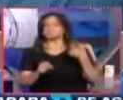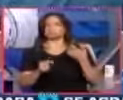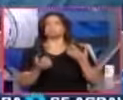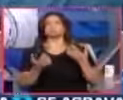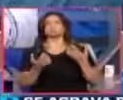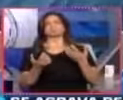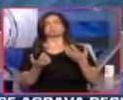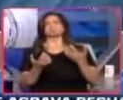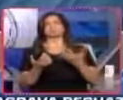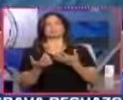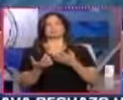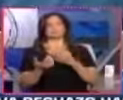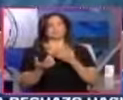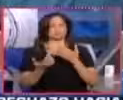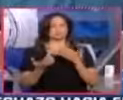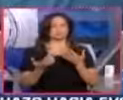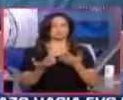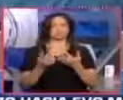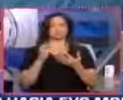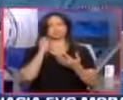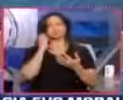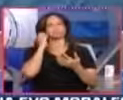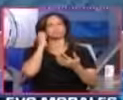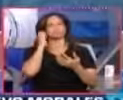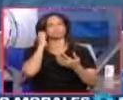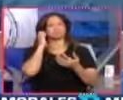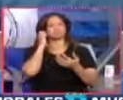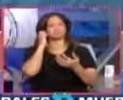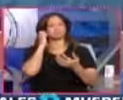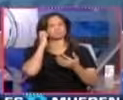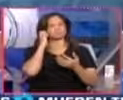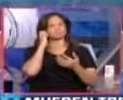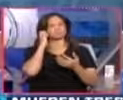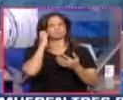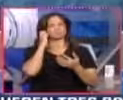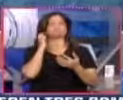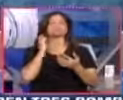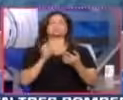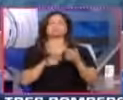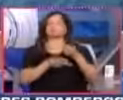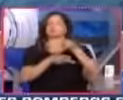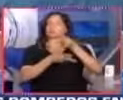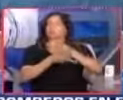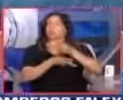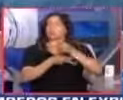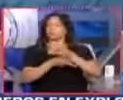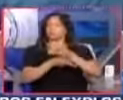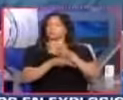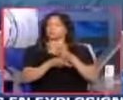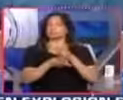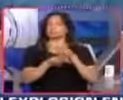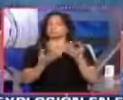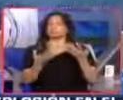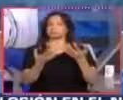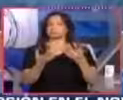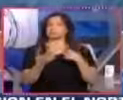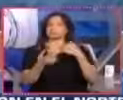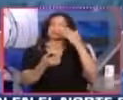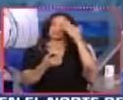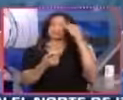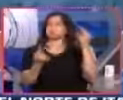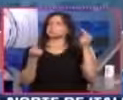otros que hemos tenido a donde son compañeros, entonces las precauciones de que sabemos a qué es lo que